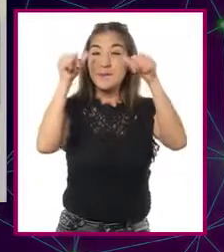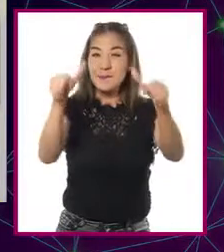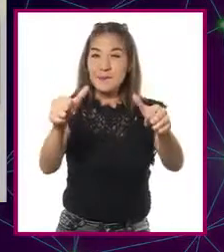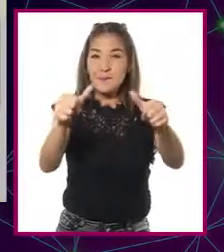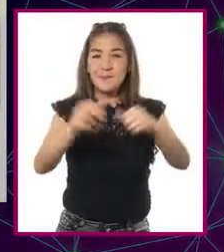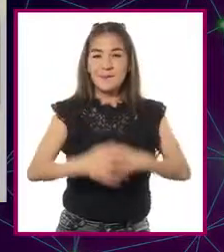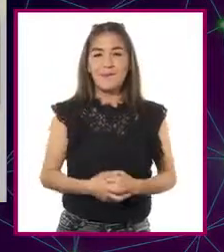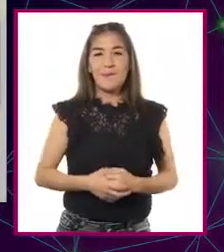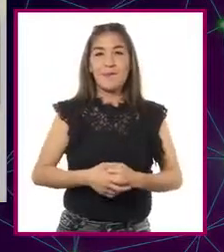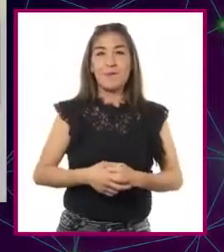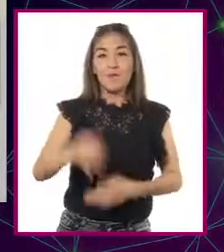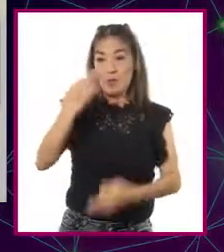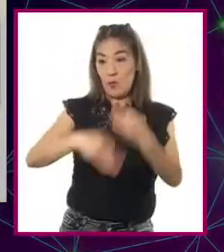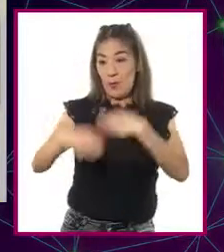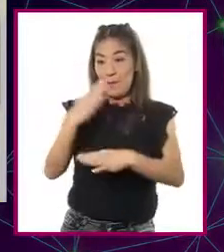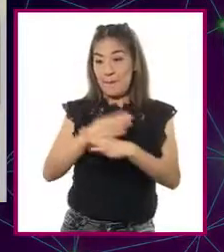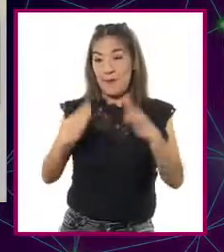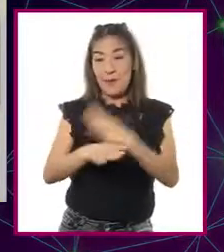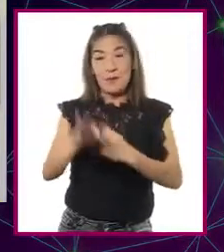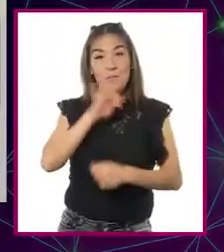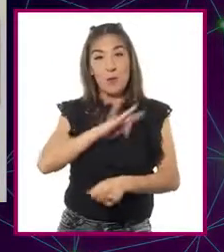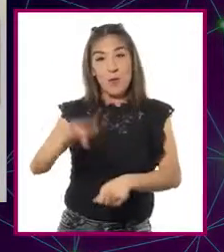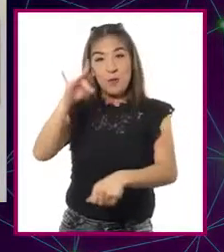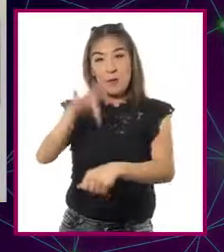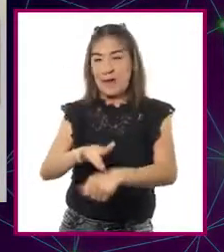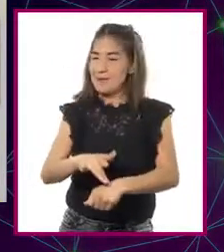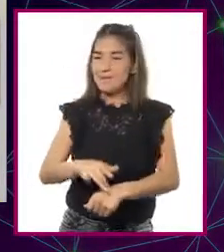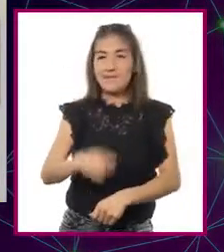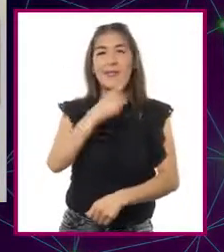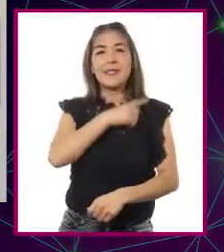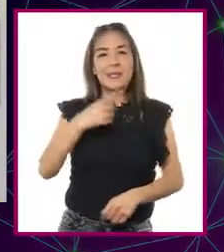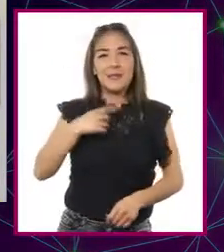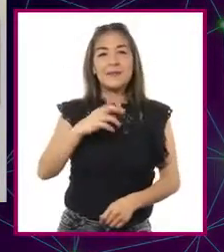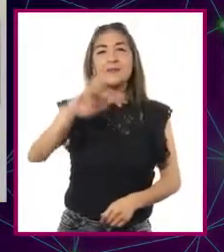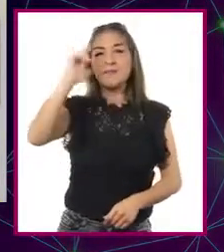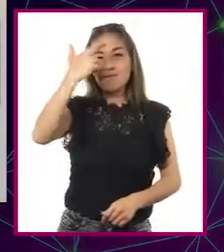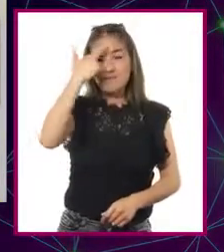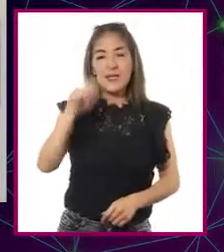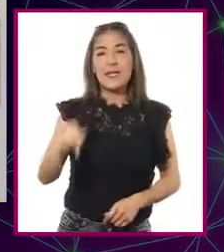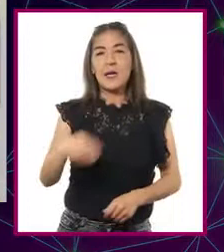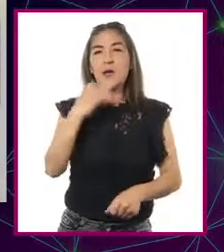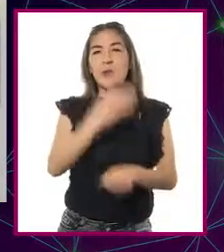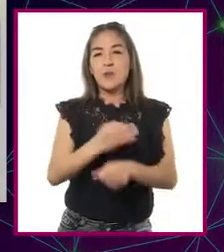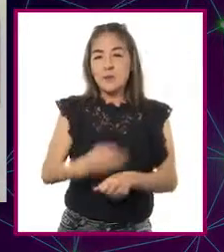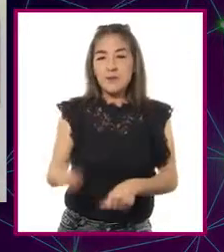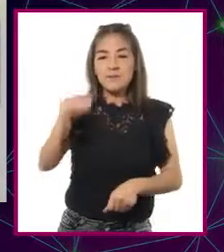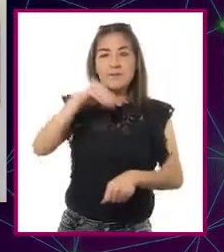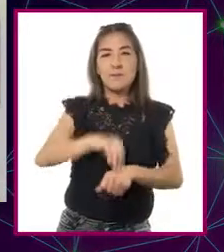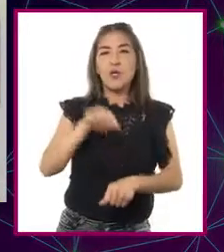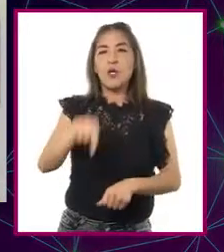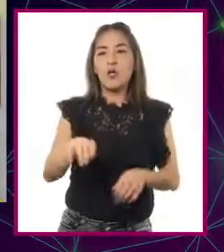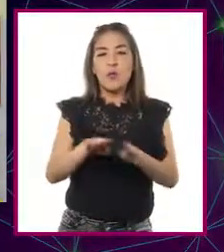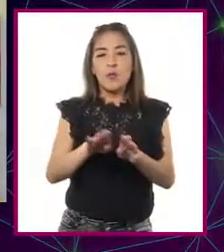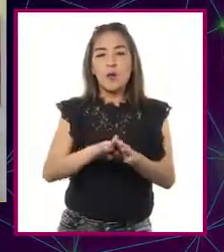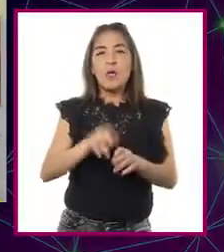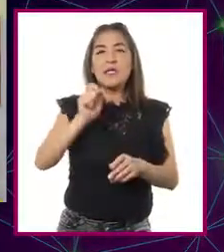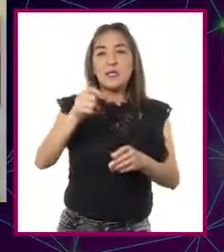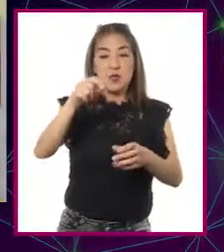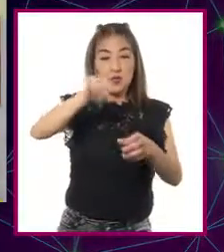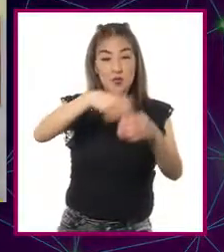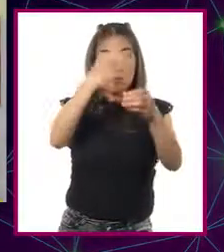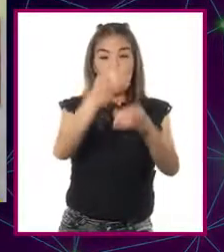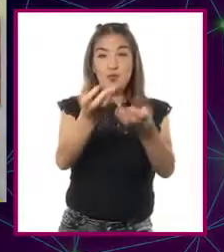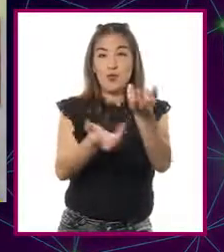no todos los materiales son adecuados. Entonces recuerden que vamos a colocar una sustancia al fuego directo. Entonces